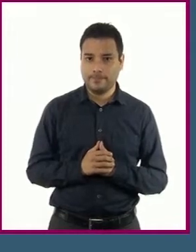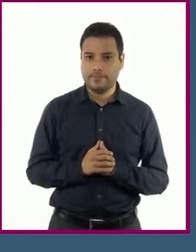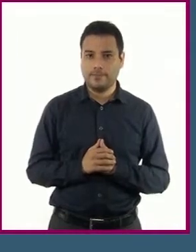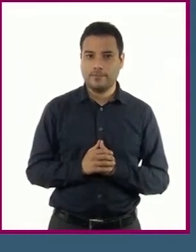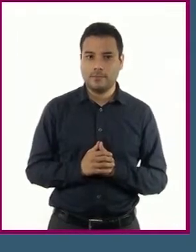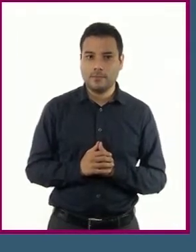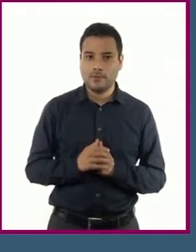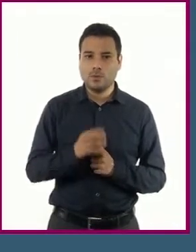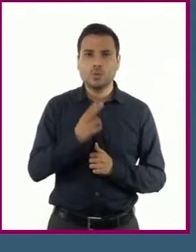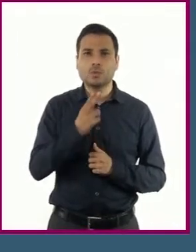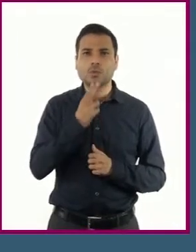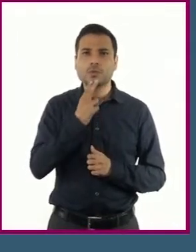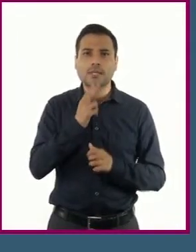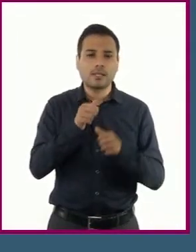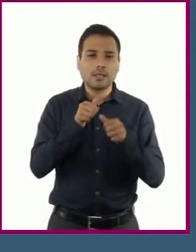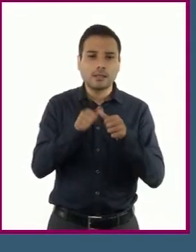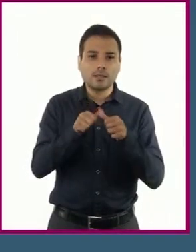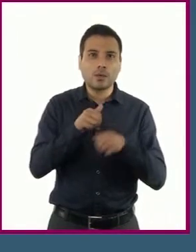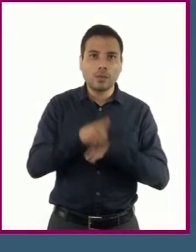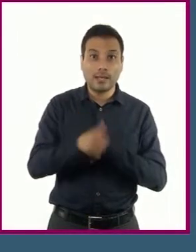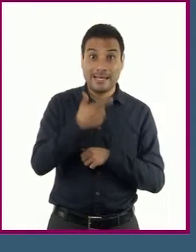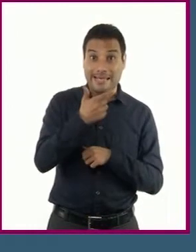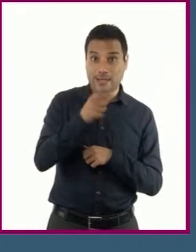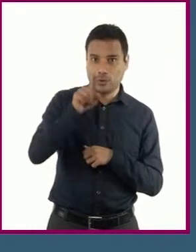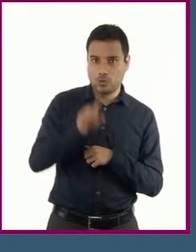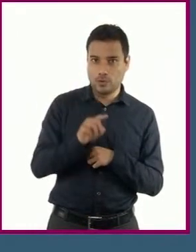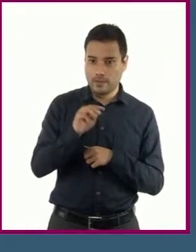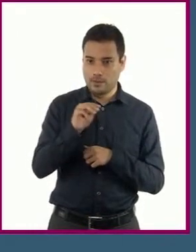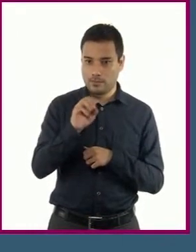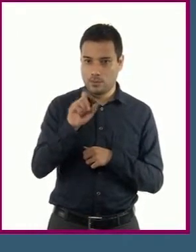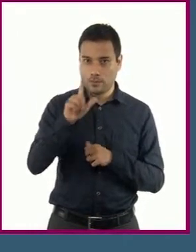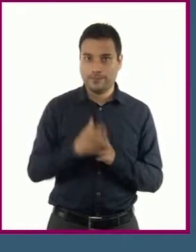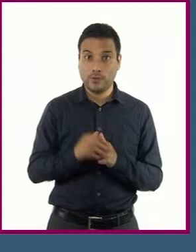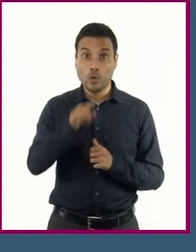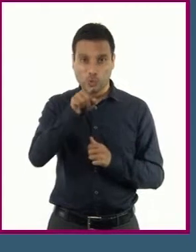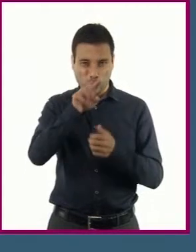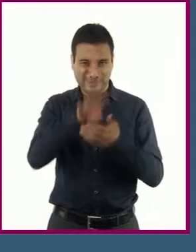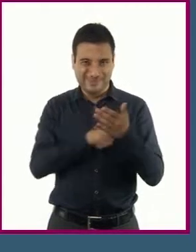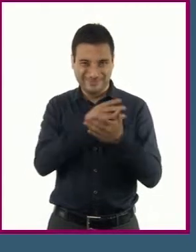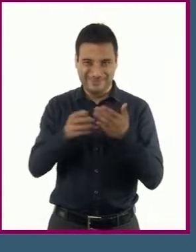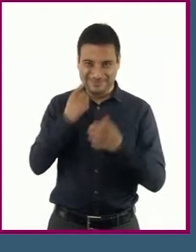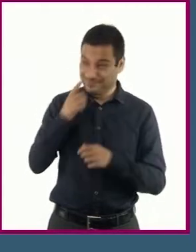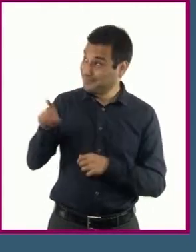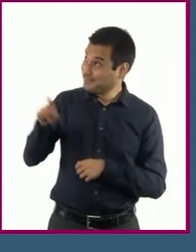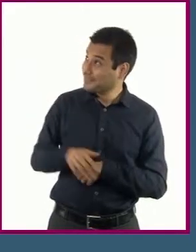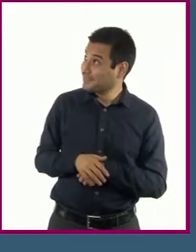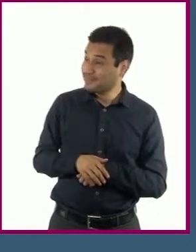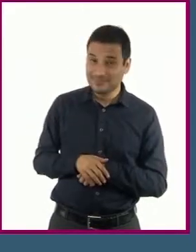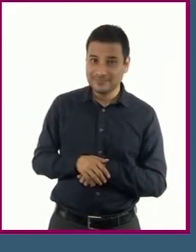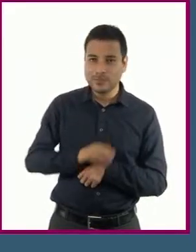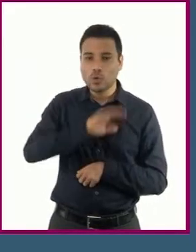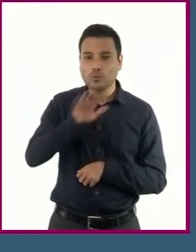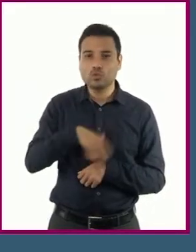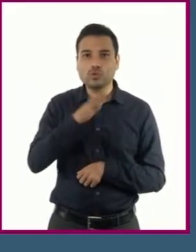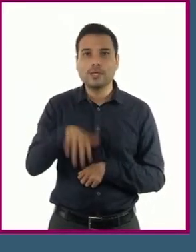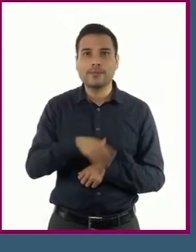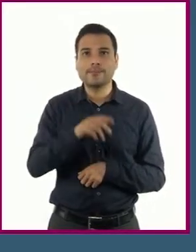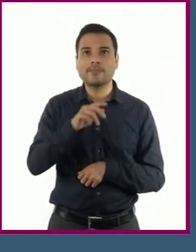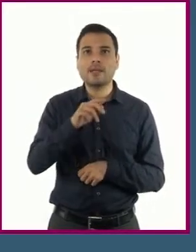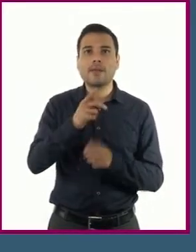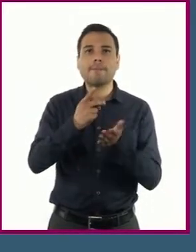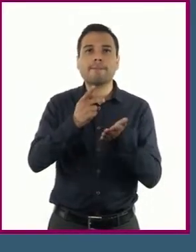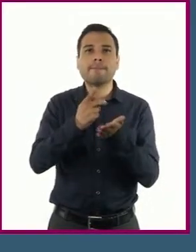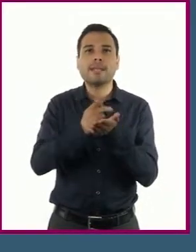las unidades gramo sobre mol. Ubiquen en su tabla periódica la plata y observen su masa